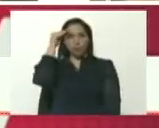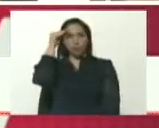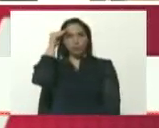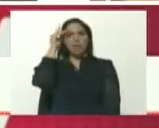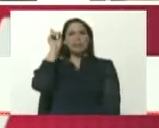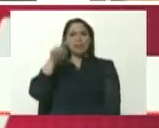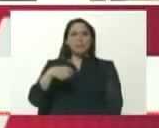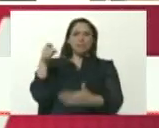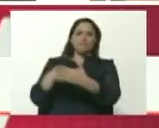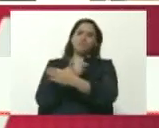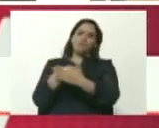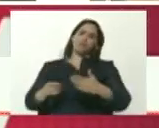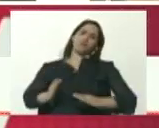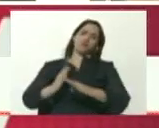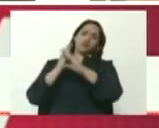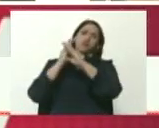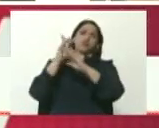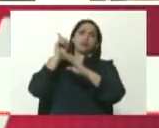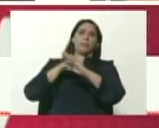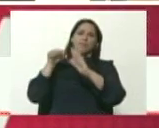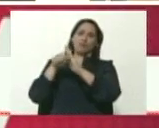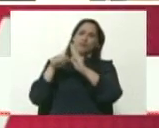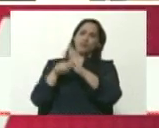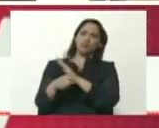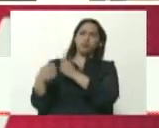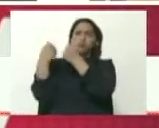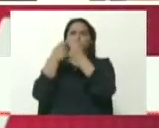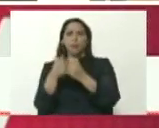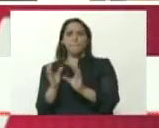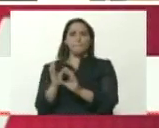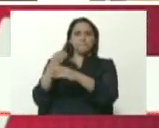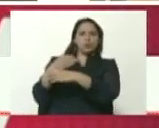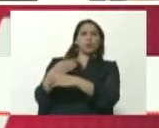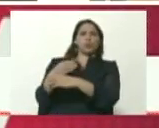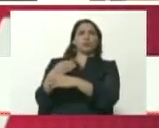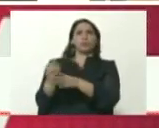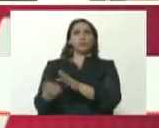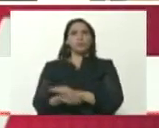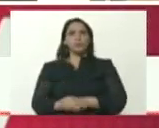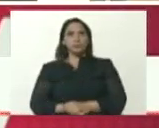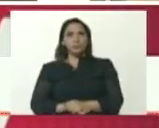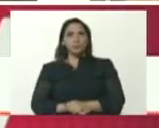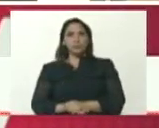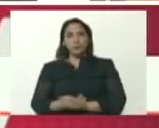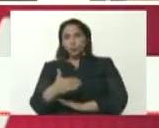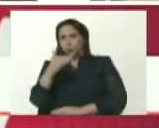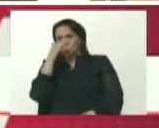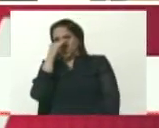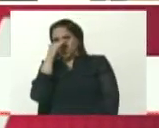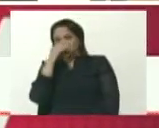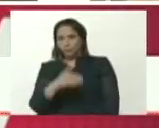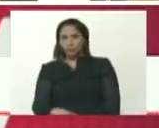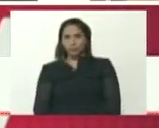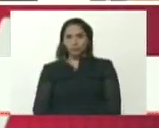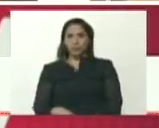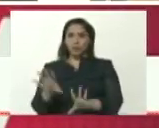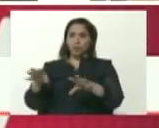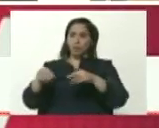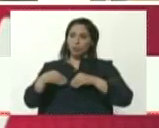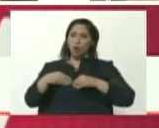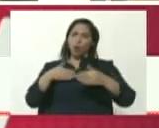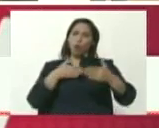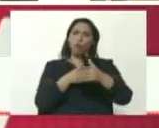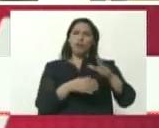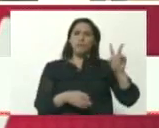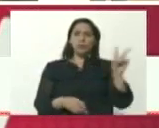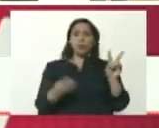las sanciones, del bloqueo y de las medidas económicas coercitivas, unilaterales y criminales que se han tomado contra Venezuela.